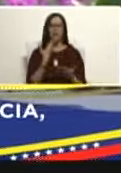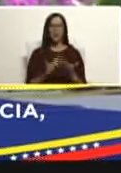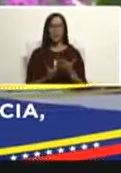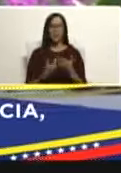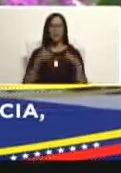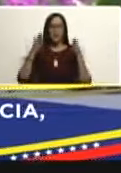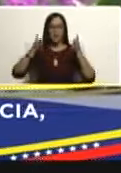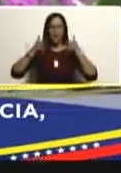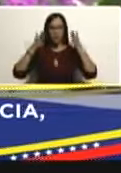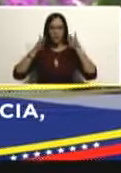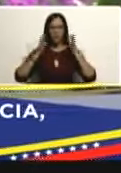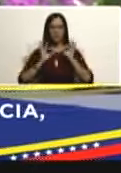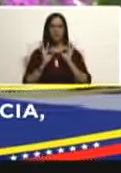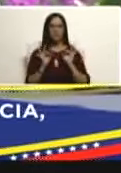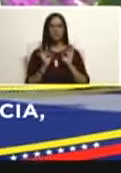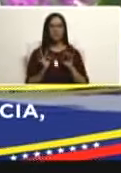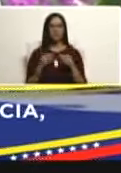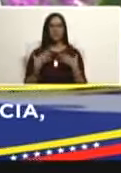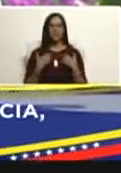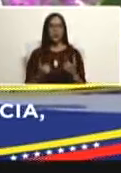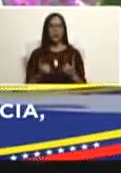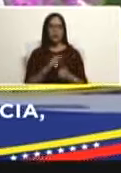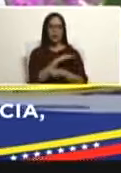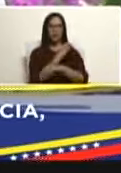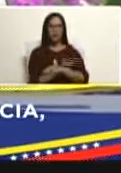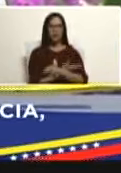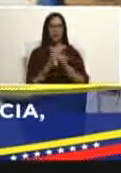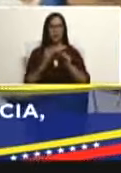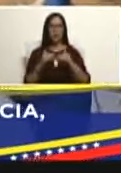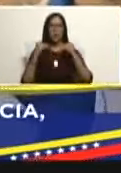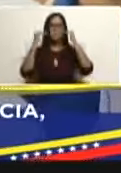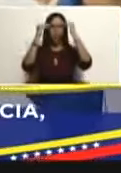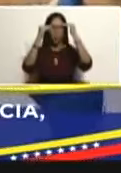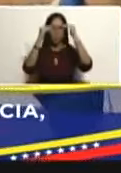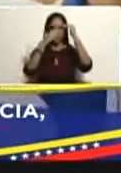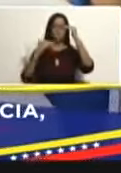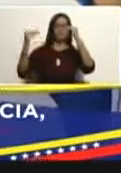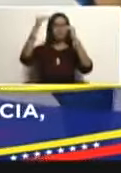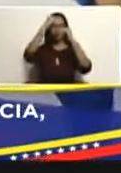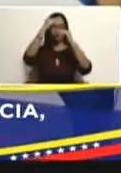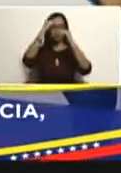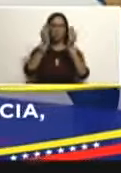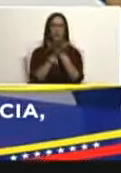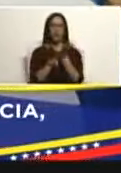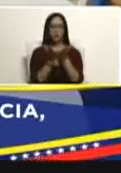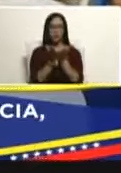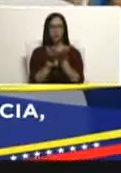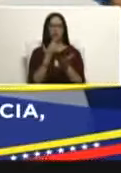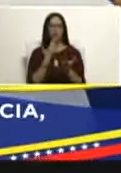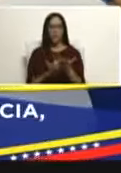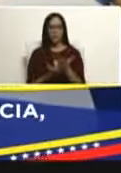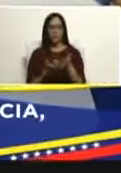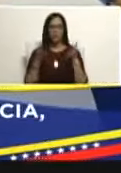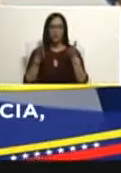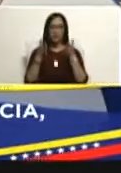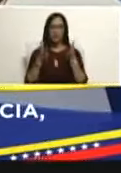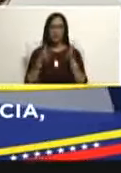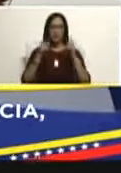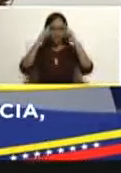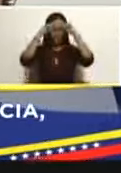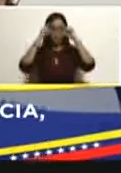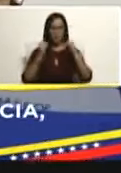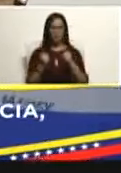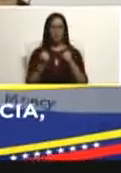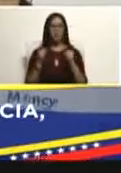formación especializada y retomar la fuerza de los posgrados, de los estudios de cuarto nivel que nos permitan orientar las especialidades